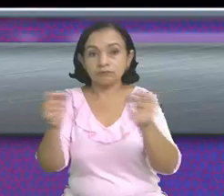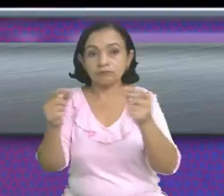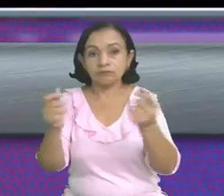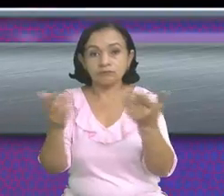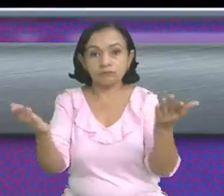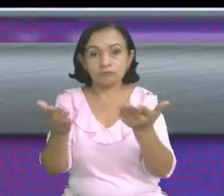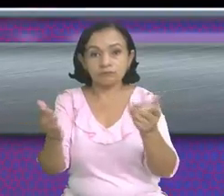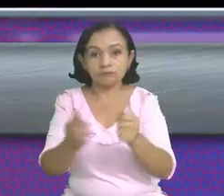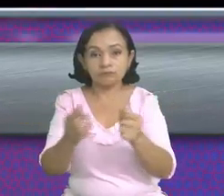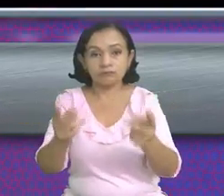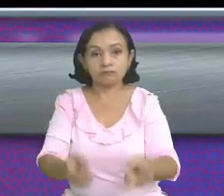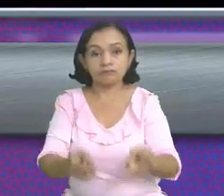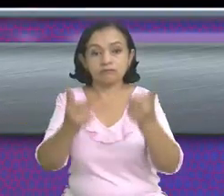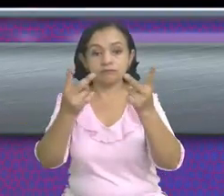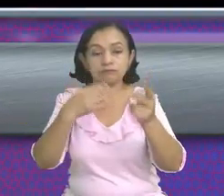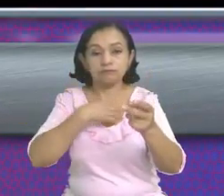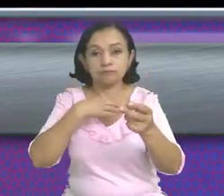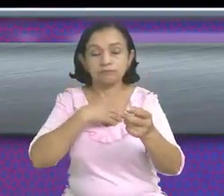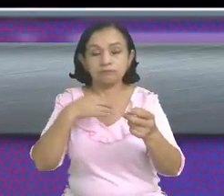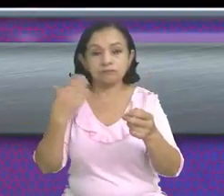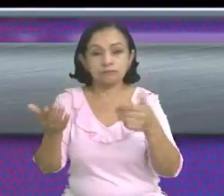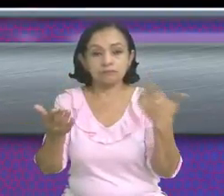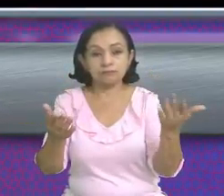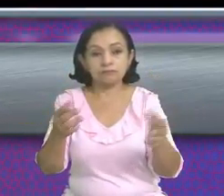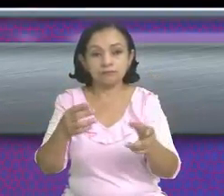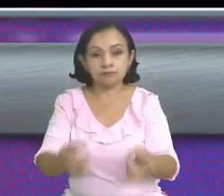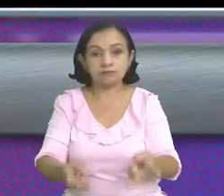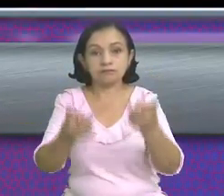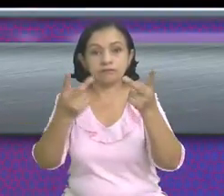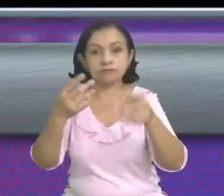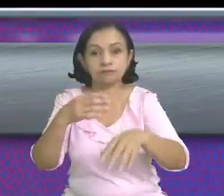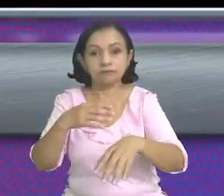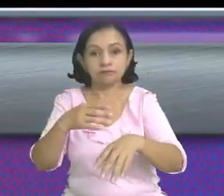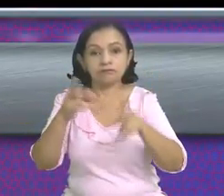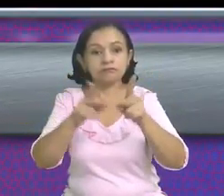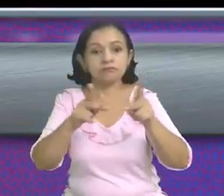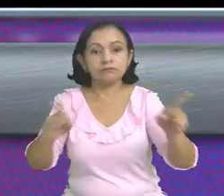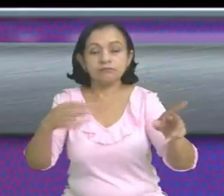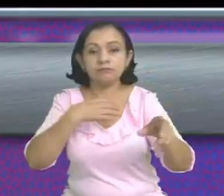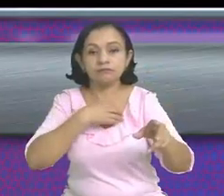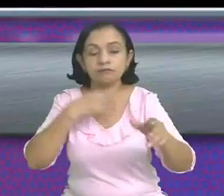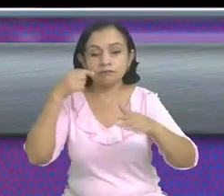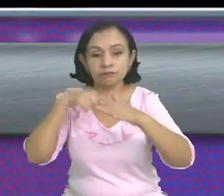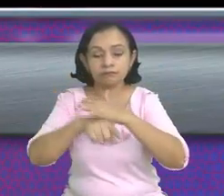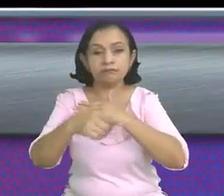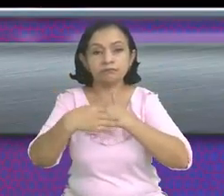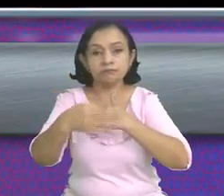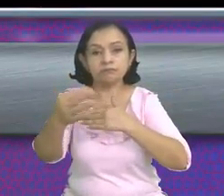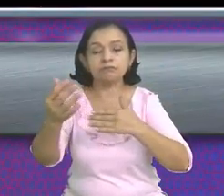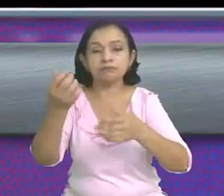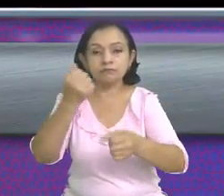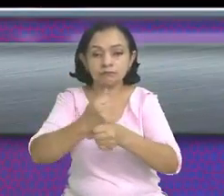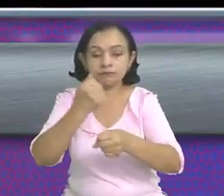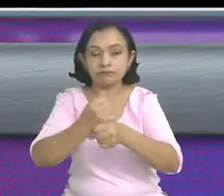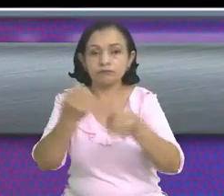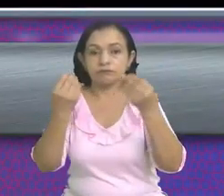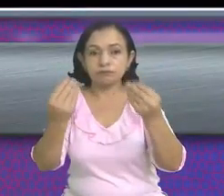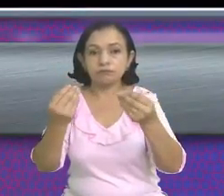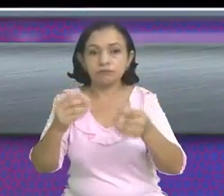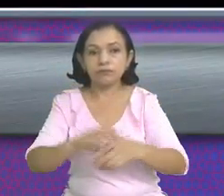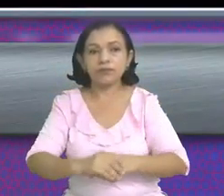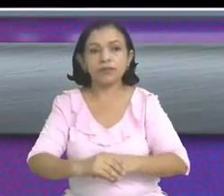qué ritmo de vida está llevando? ¿Ves? ¿Cuál es tu horario de vida? ¿Cuáles son tus planes? ¿Cuáles son tus metas? Creo que eso nos toca trabajar mucho con los muchachos.